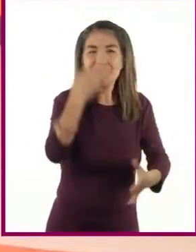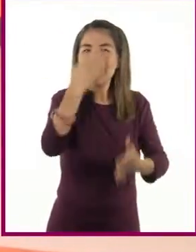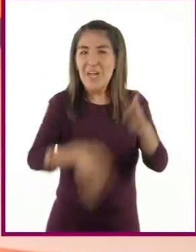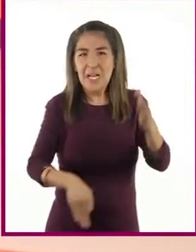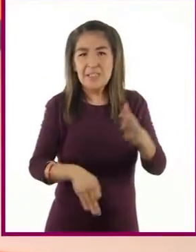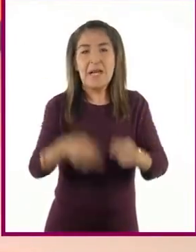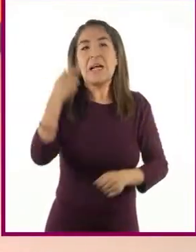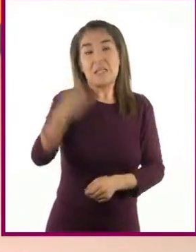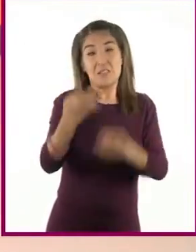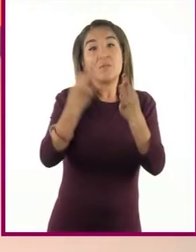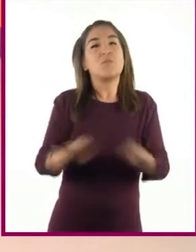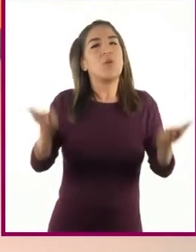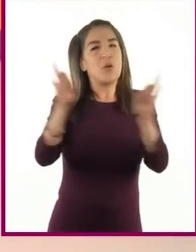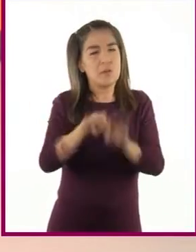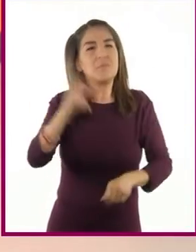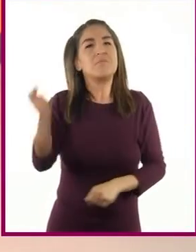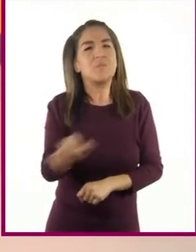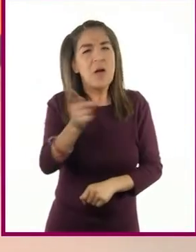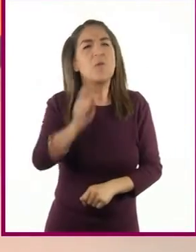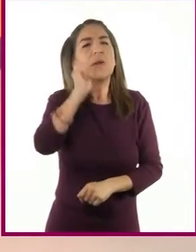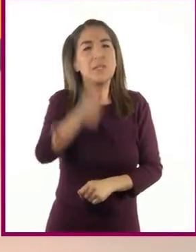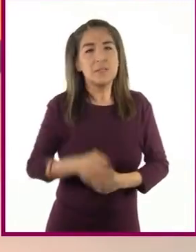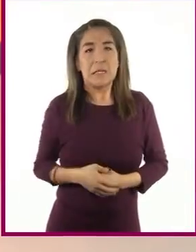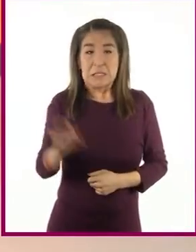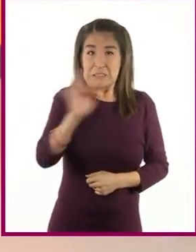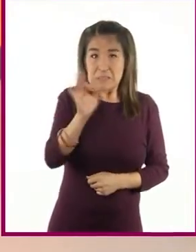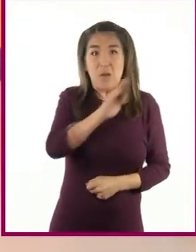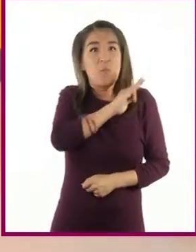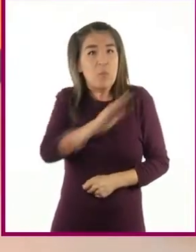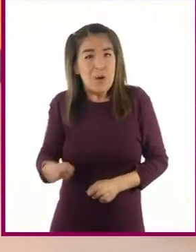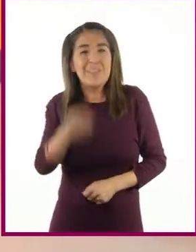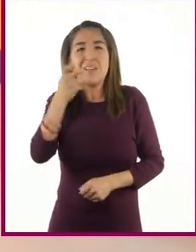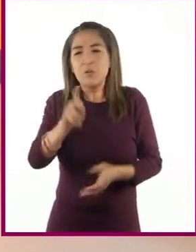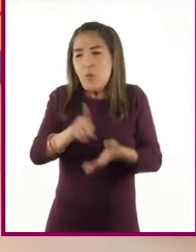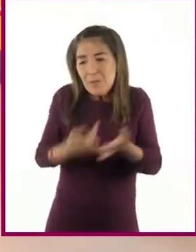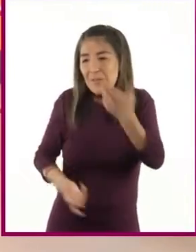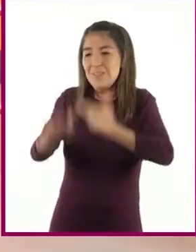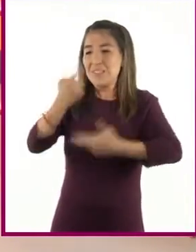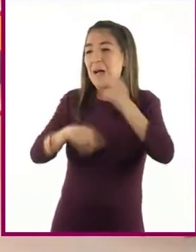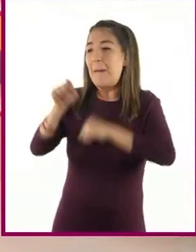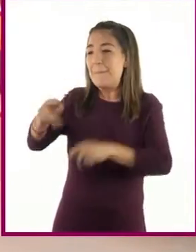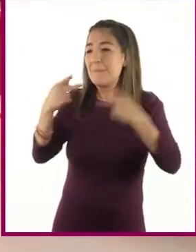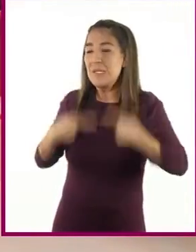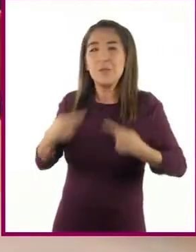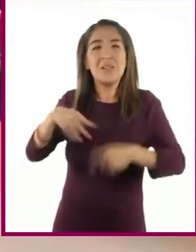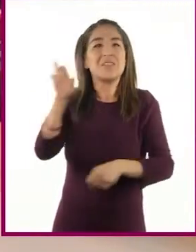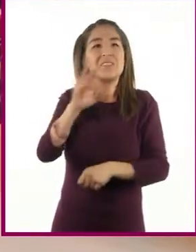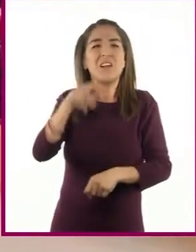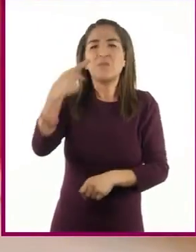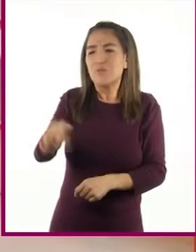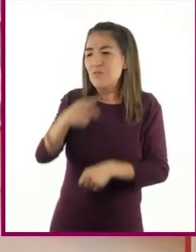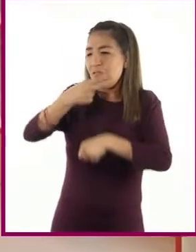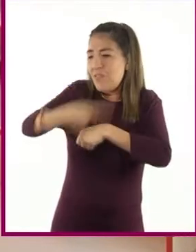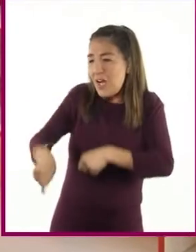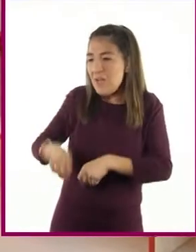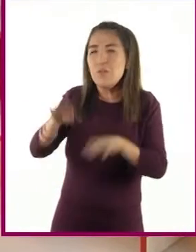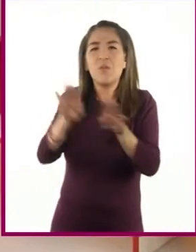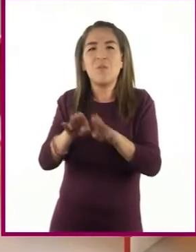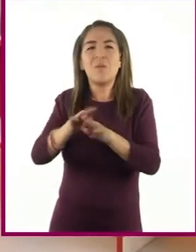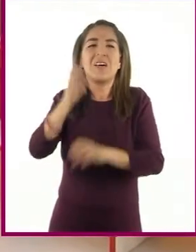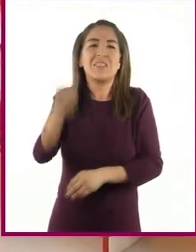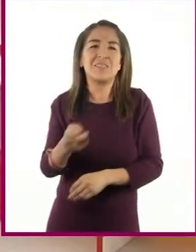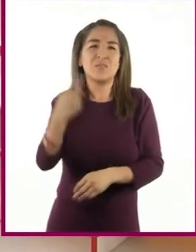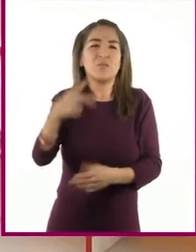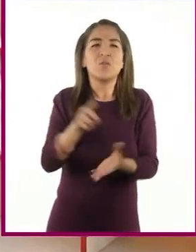respecto, es importante preguntarnos si es posible resarcir el daño causado a alguien por algún acto que vulneró